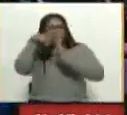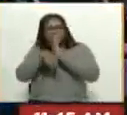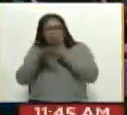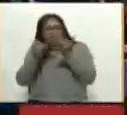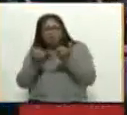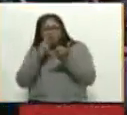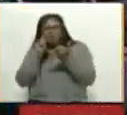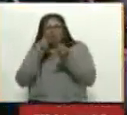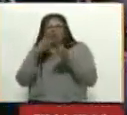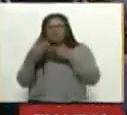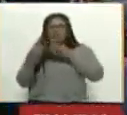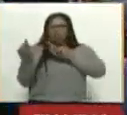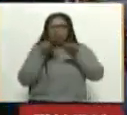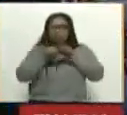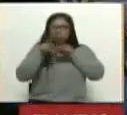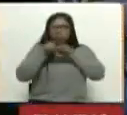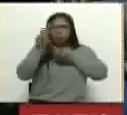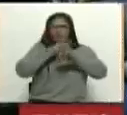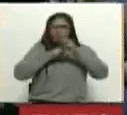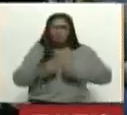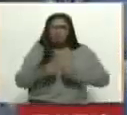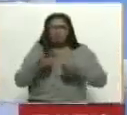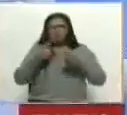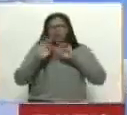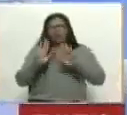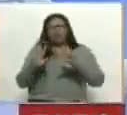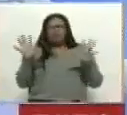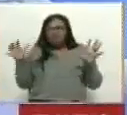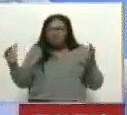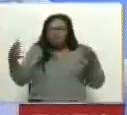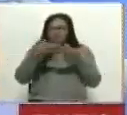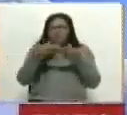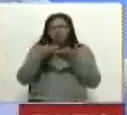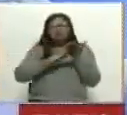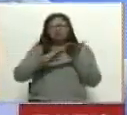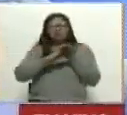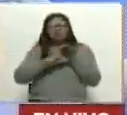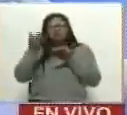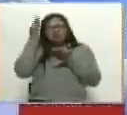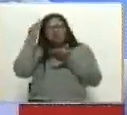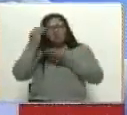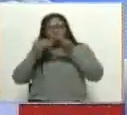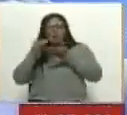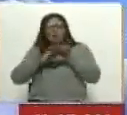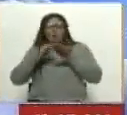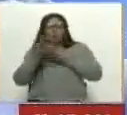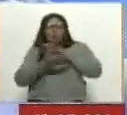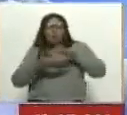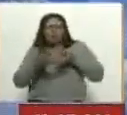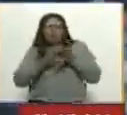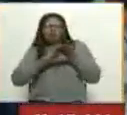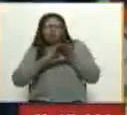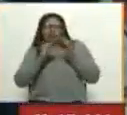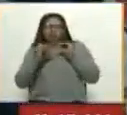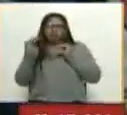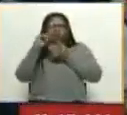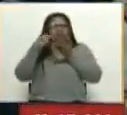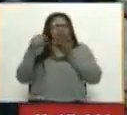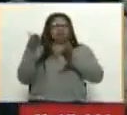hace críticas y autocríticas pero que colectivamente resuelve sus problemas y supera sus dificultades